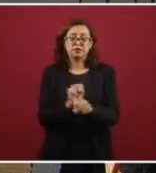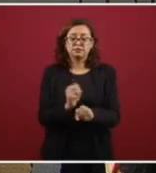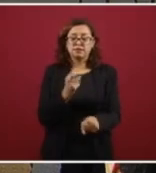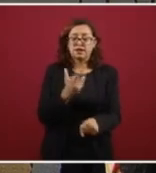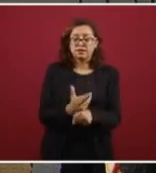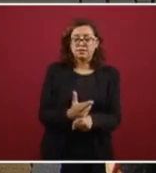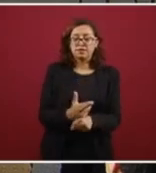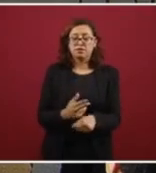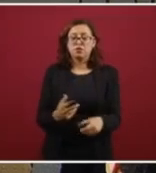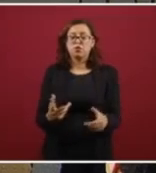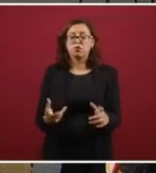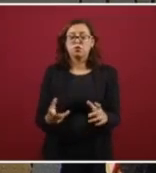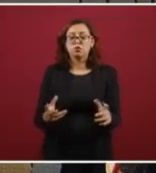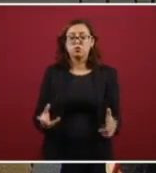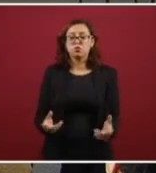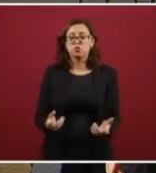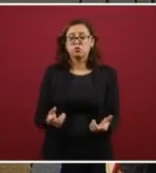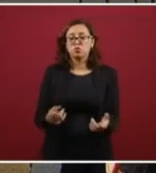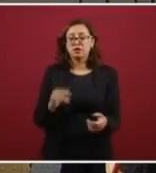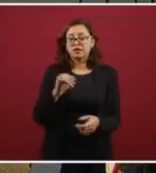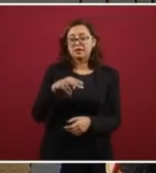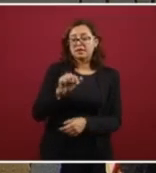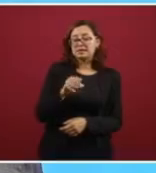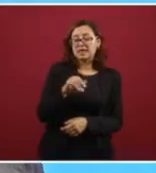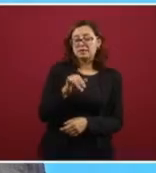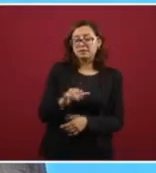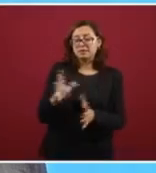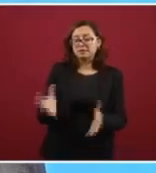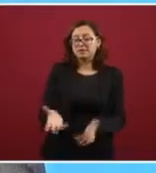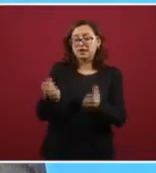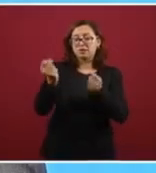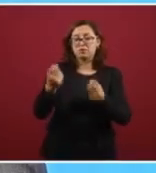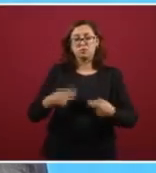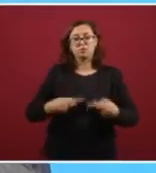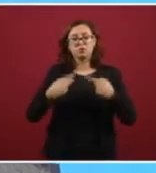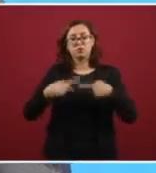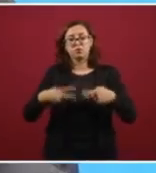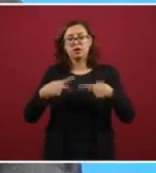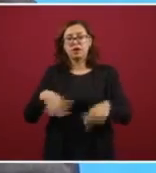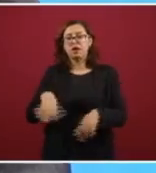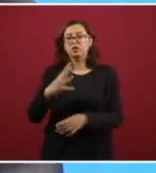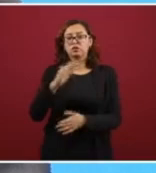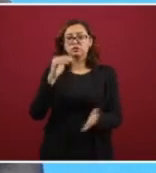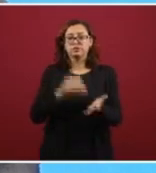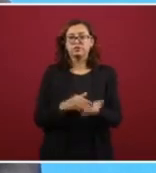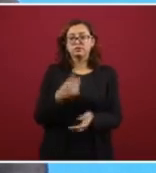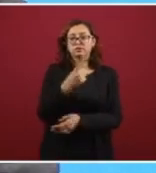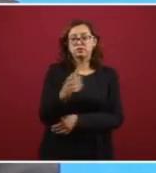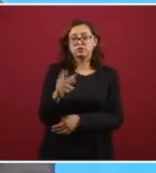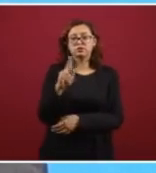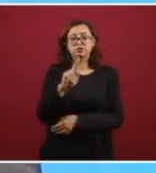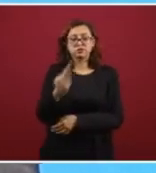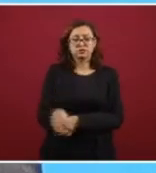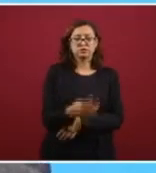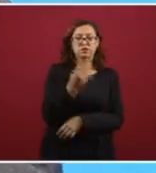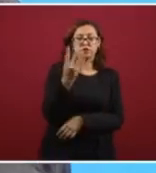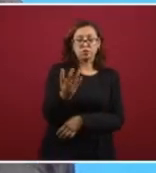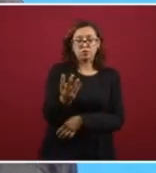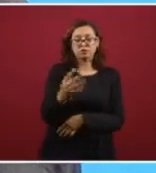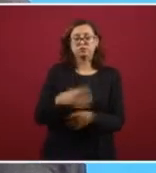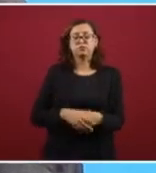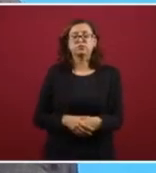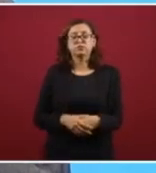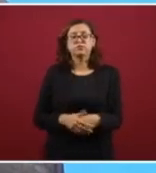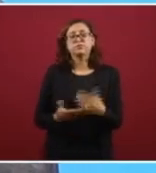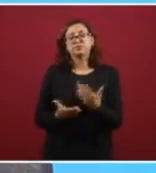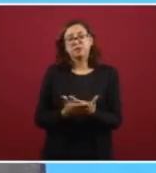este año de personas rescatadas por el INAMI es de 14.184. Y mediante las acciones que va a